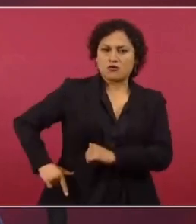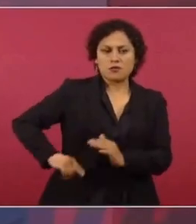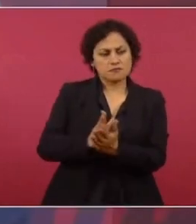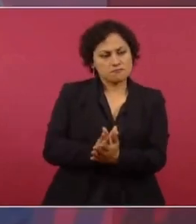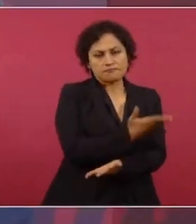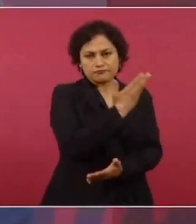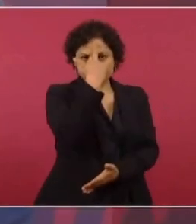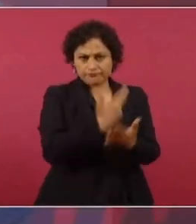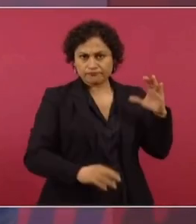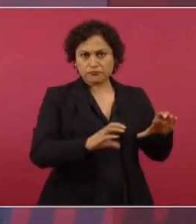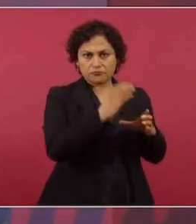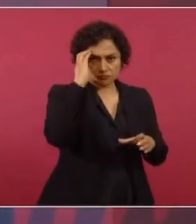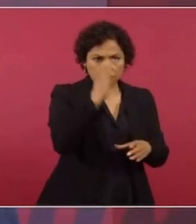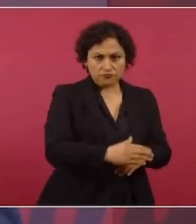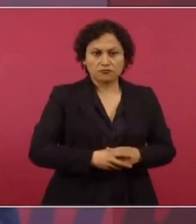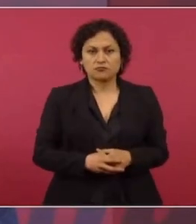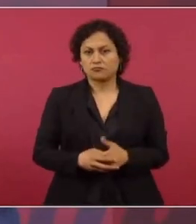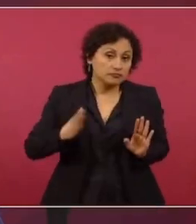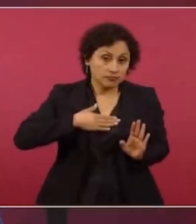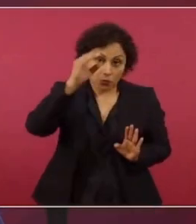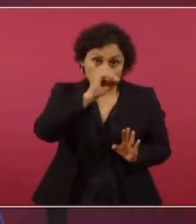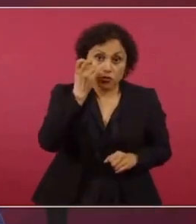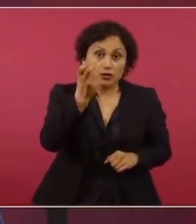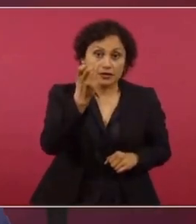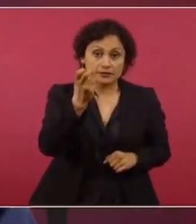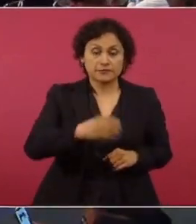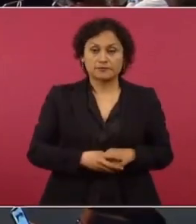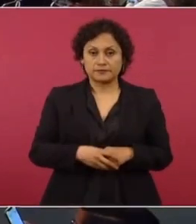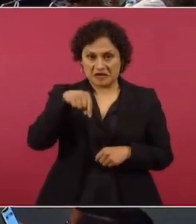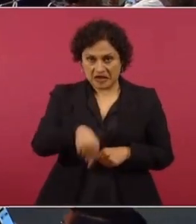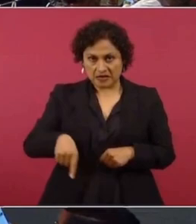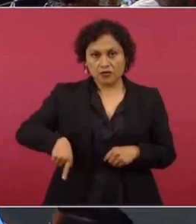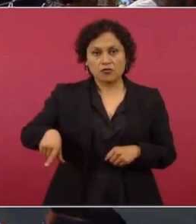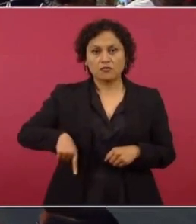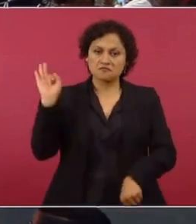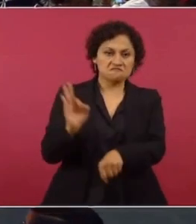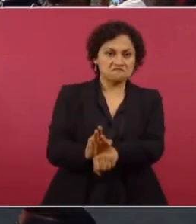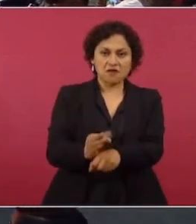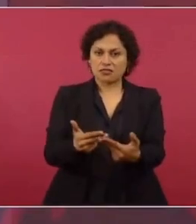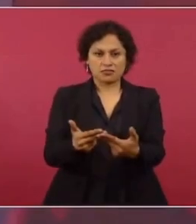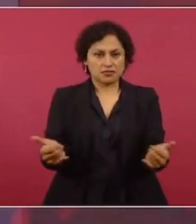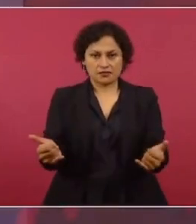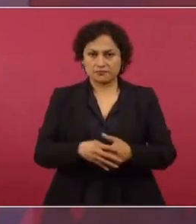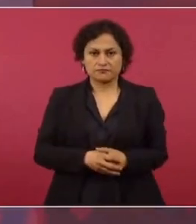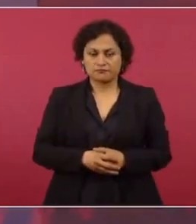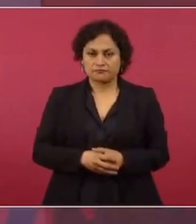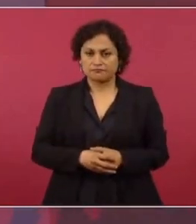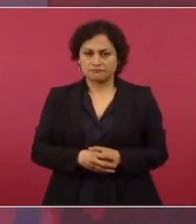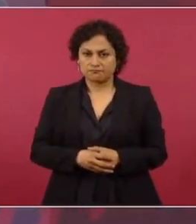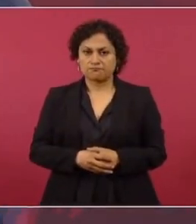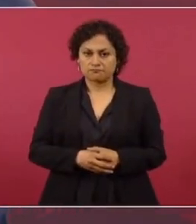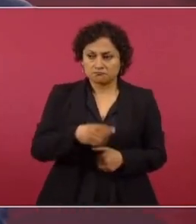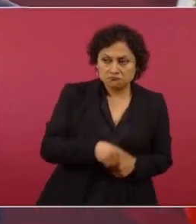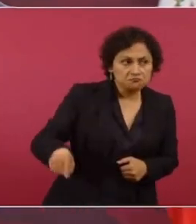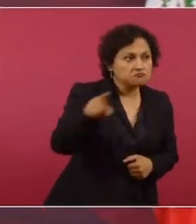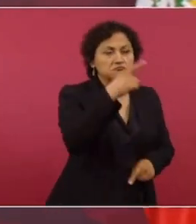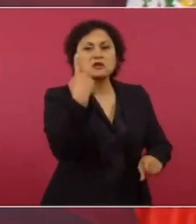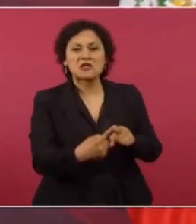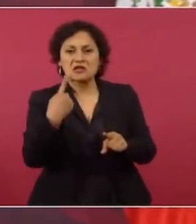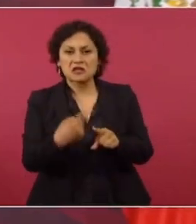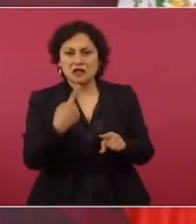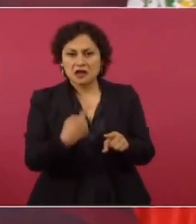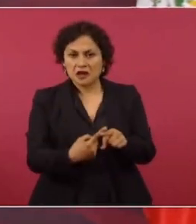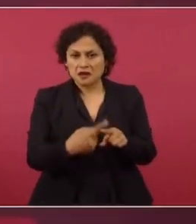delincuencia. Y es parejo. No se protege a nadie y se persigue a todos los